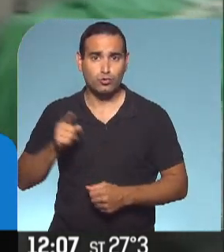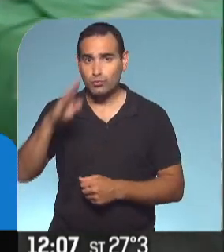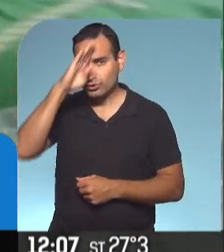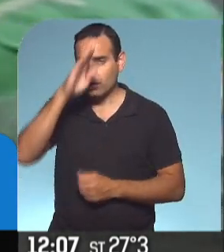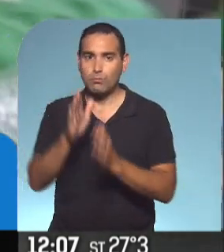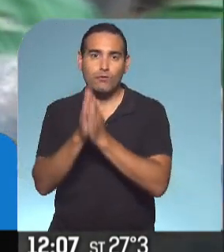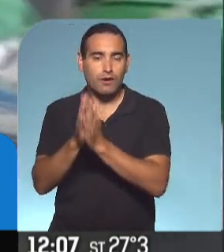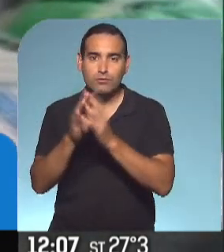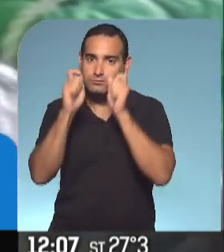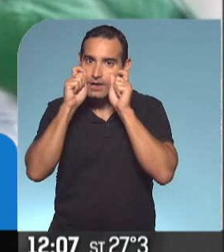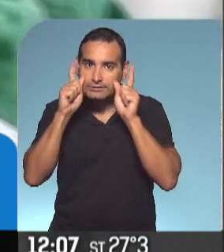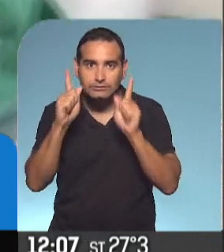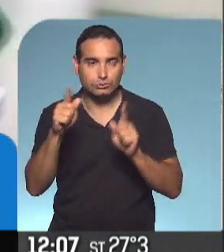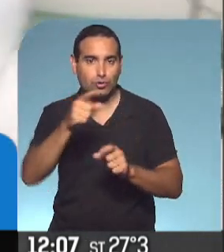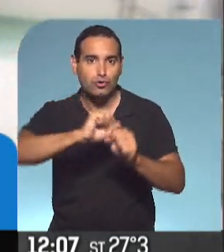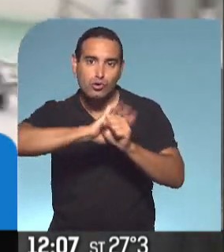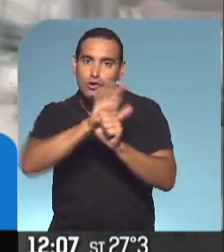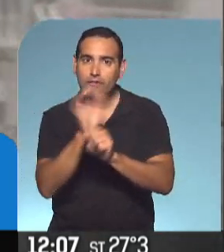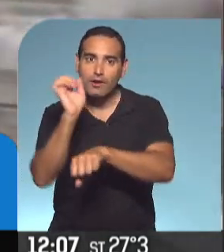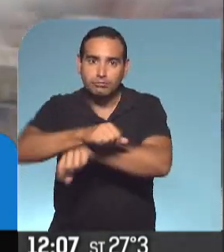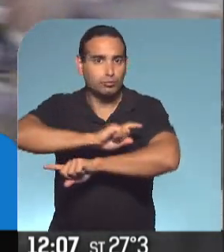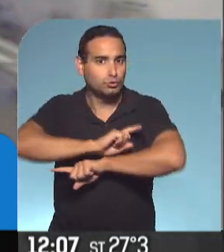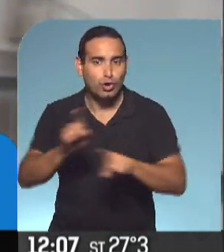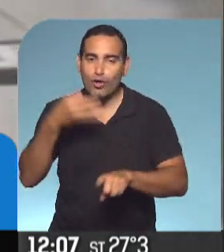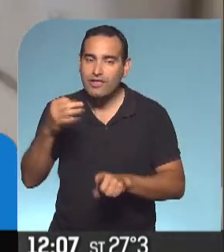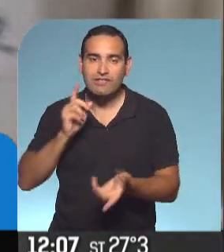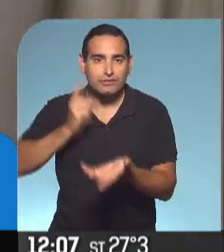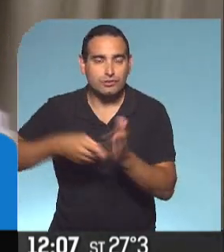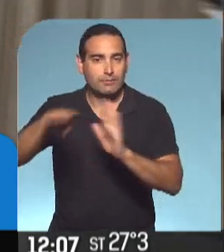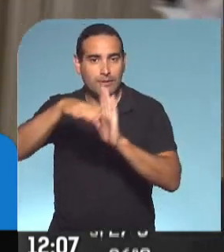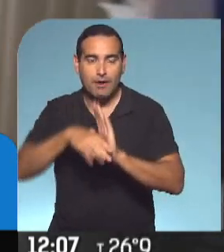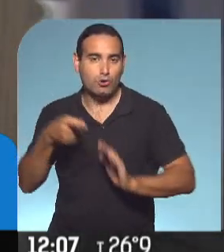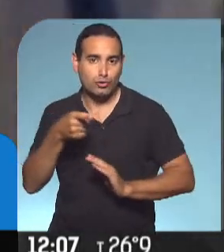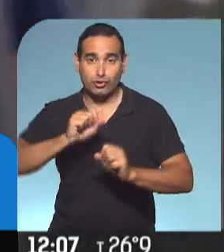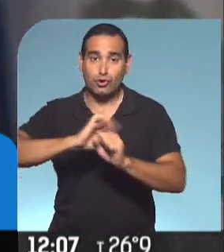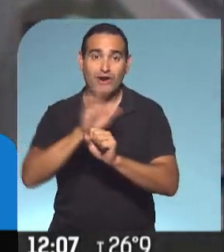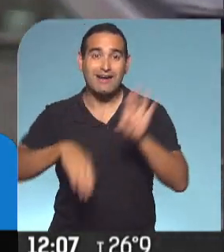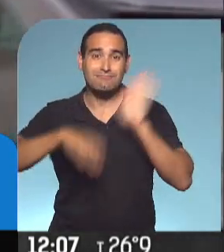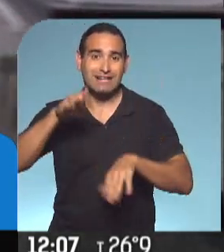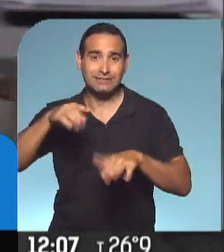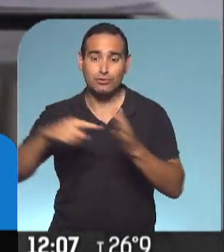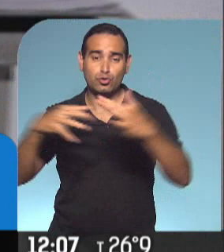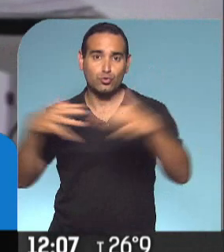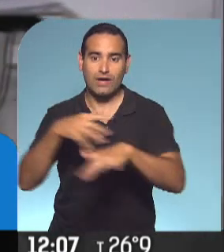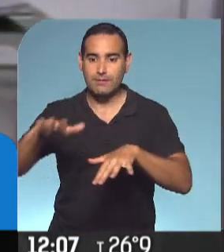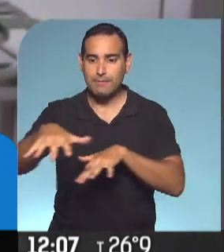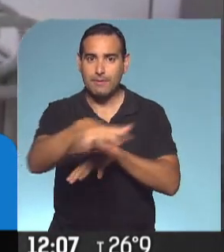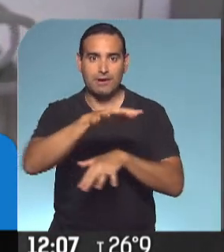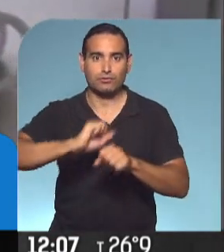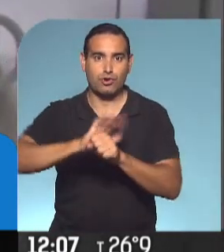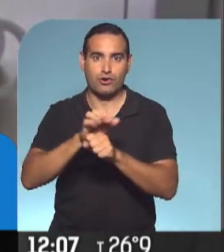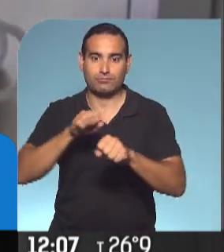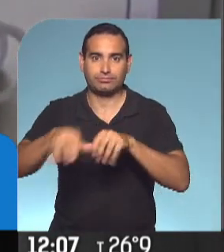serio al coronavirus y aplique medidas agresivas para combatirlo especialmente en las ciudades más afectadas por las nuevas cepas